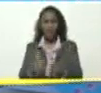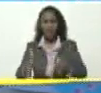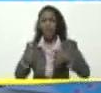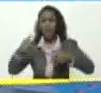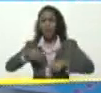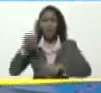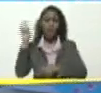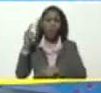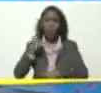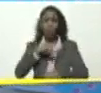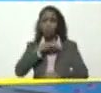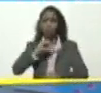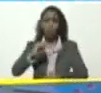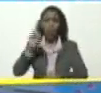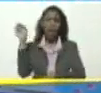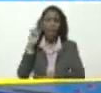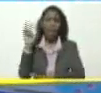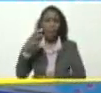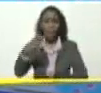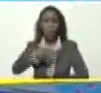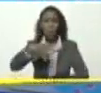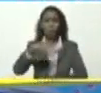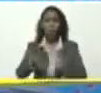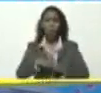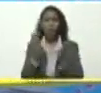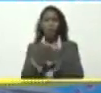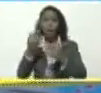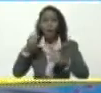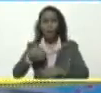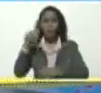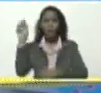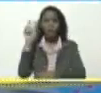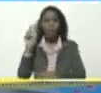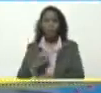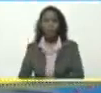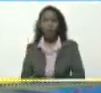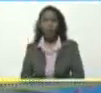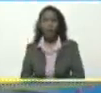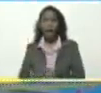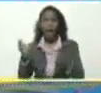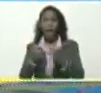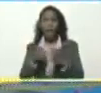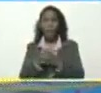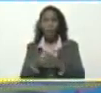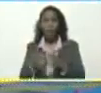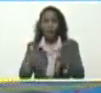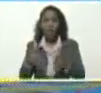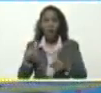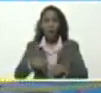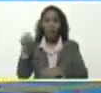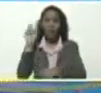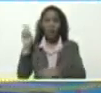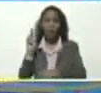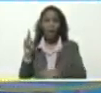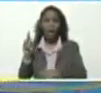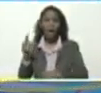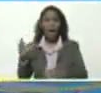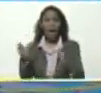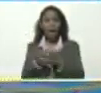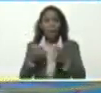Venezuela, somos el equipo campeón mundial de Venezuela. El equipo ganador de Venezuela. El equipo de